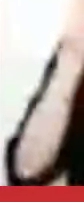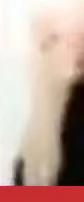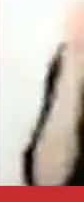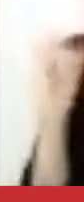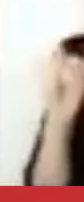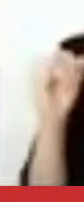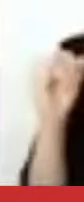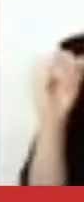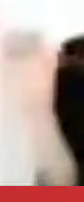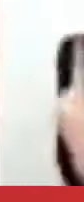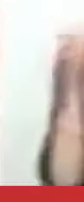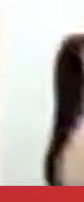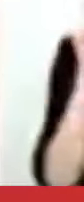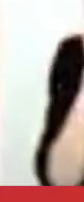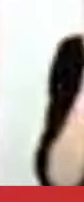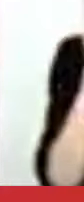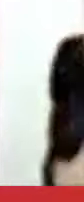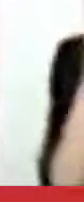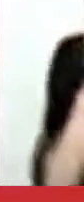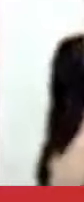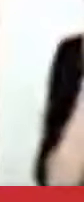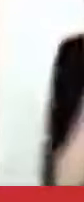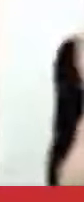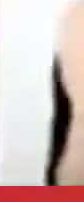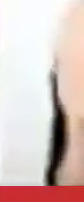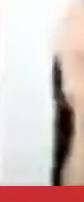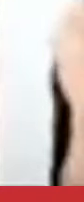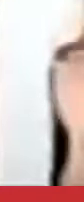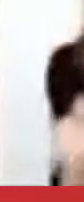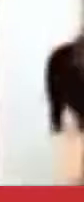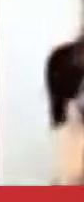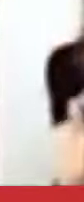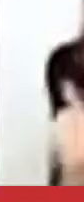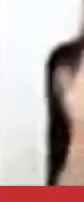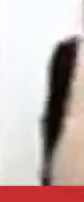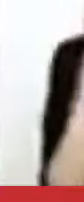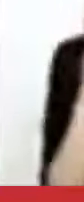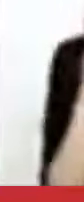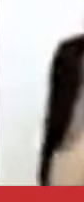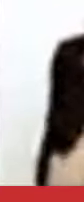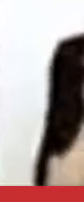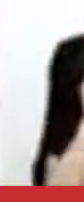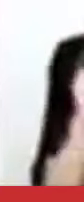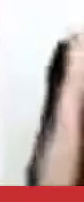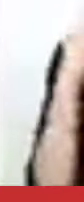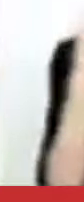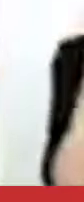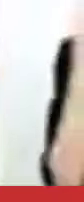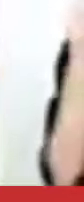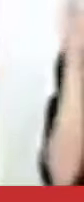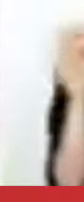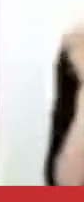descritos en este proyecto de ley ya está en el código penal Pero saben qué trae la respuesta concreta es un carabinero que llega cuando se le